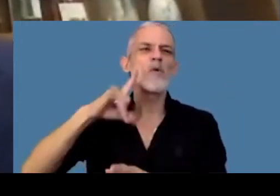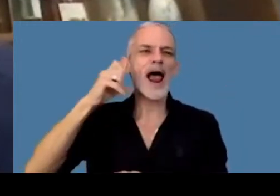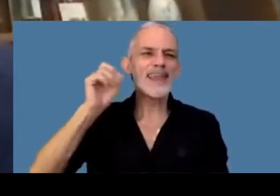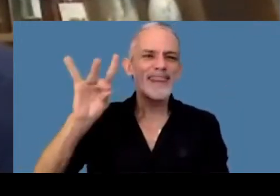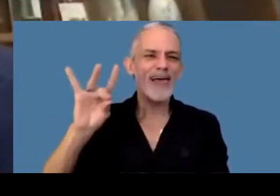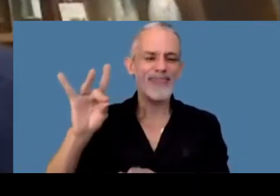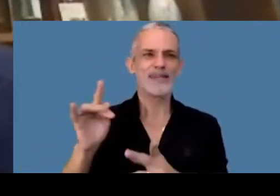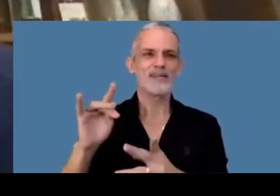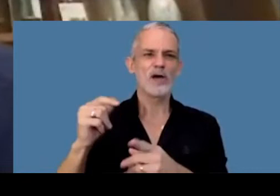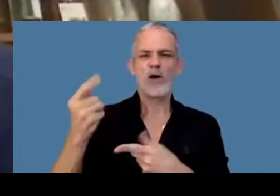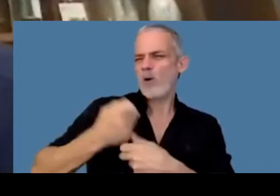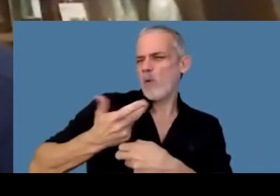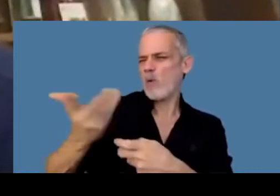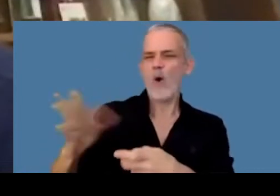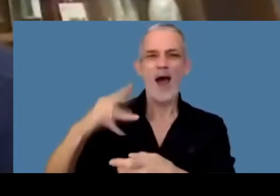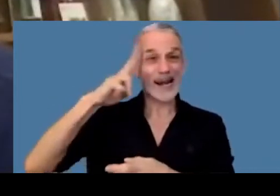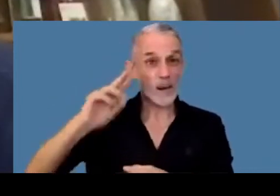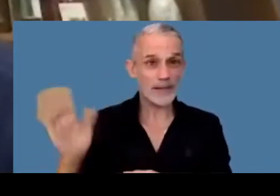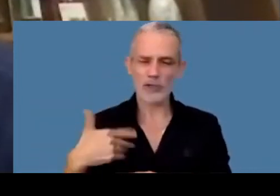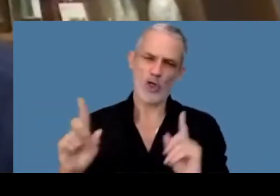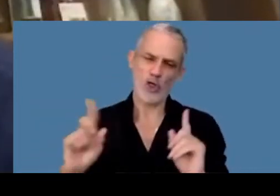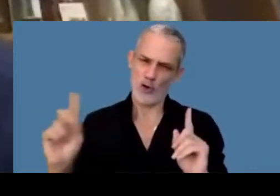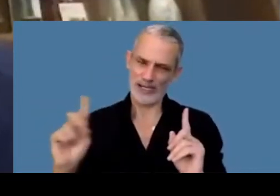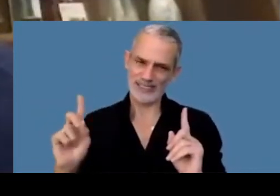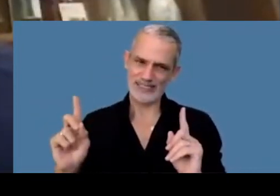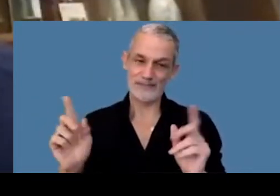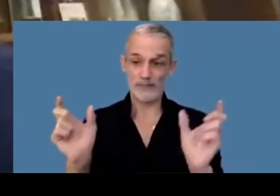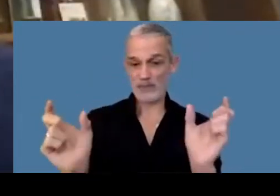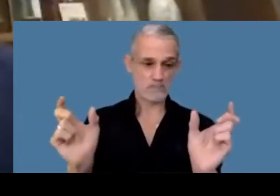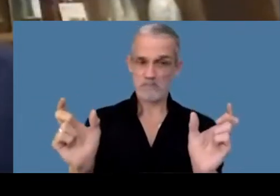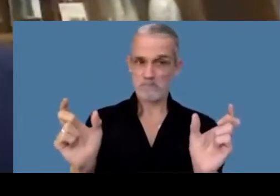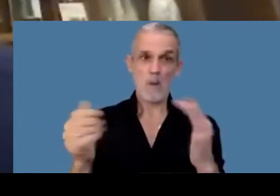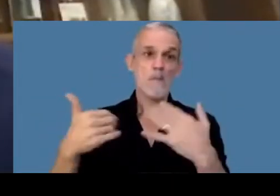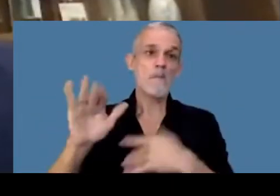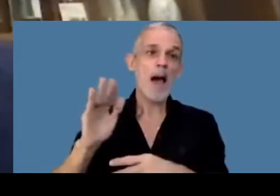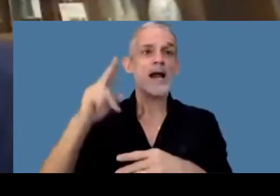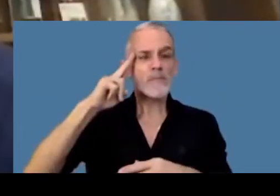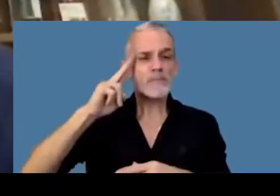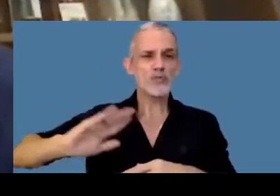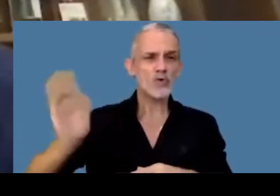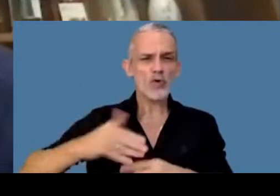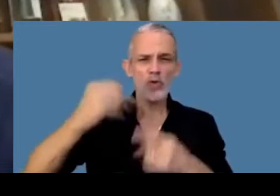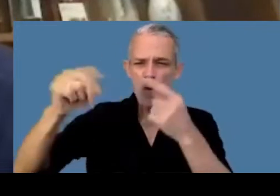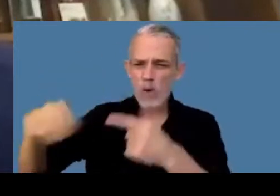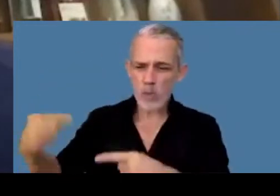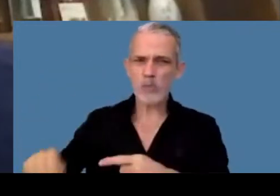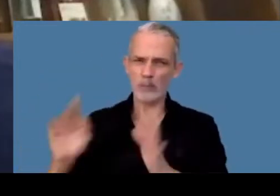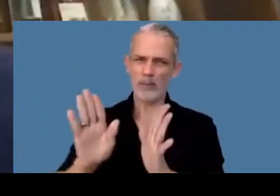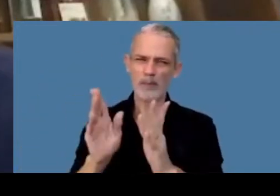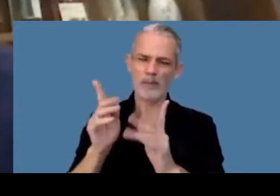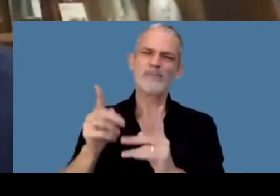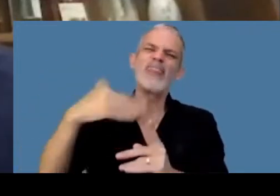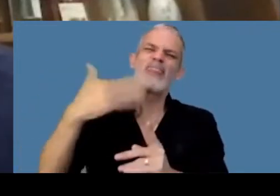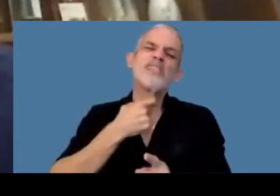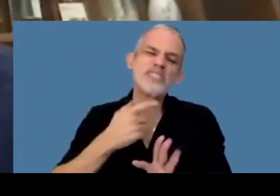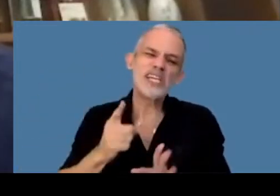pluralista. ¿Sí? Podrá ser más o menos pluralista. Después, si quieren, vuelvo sobre eso también. Tiene una